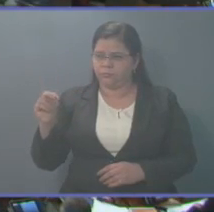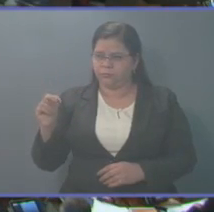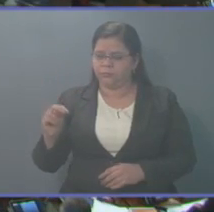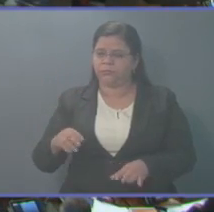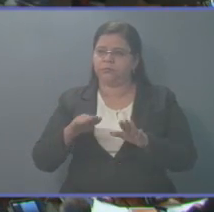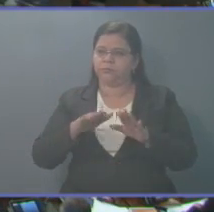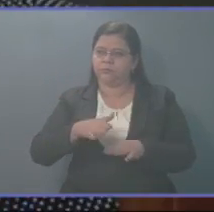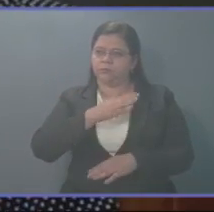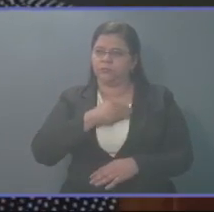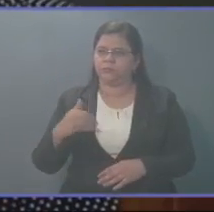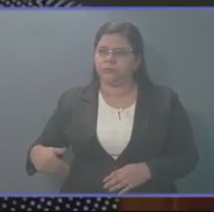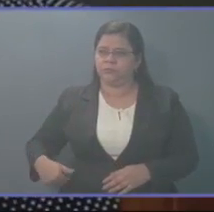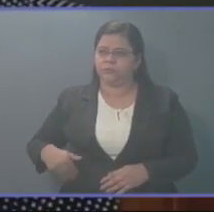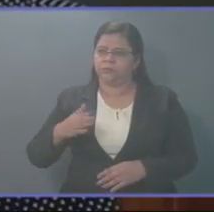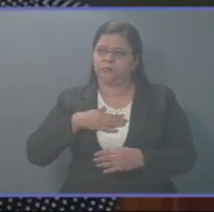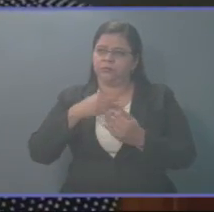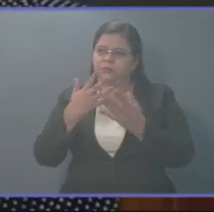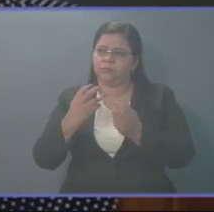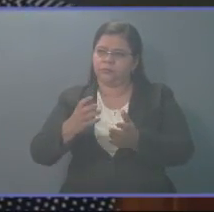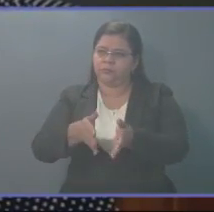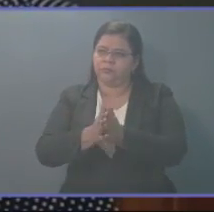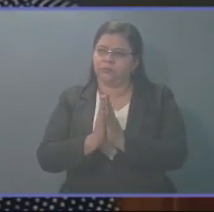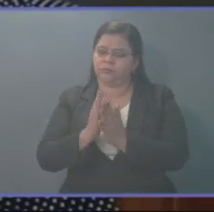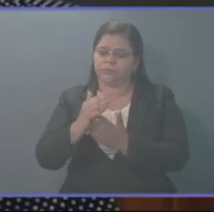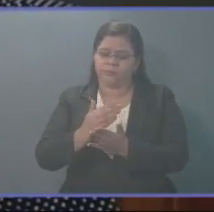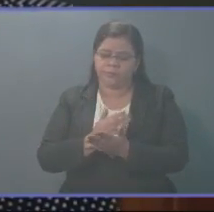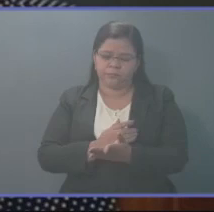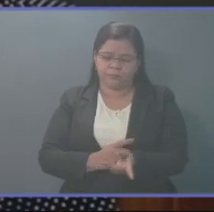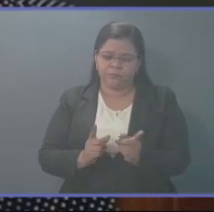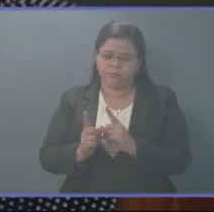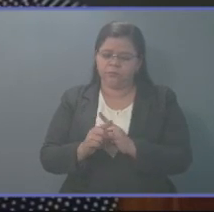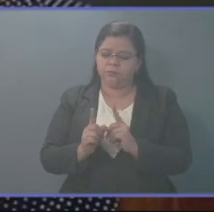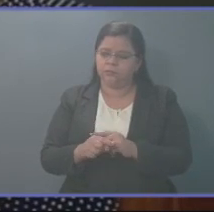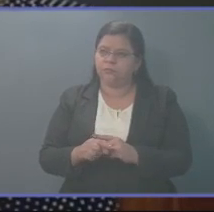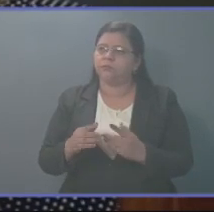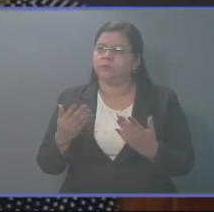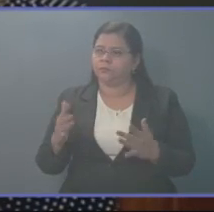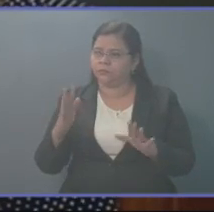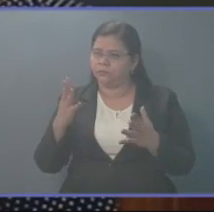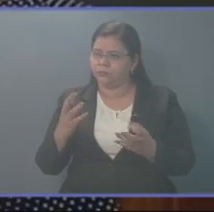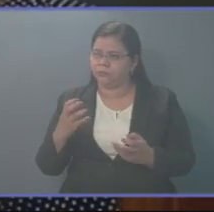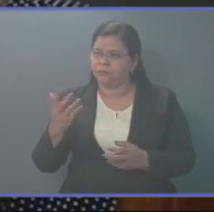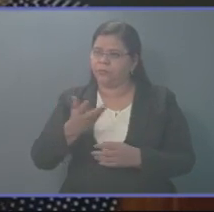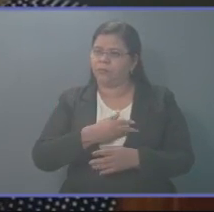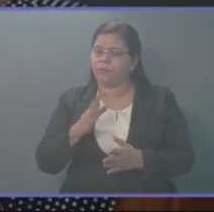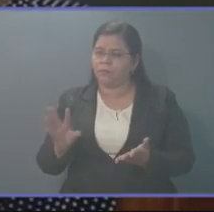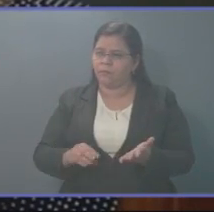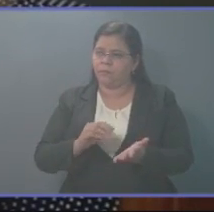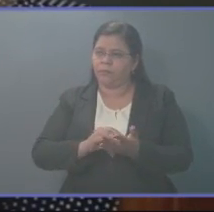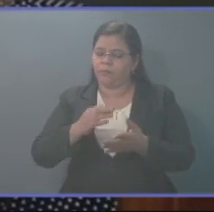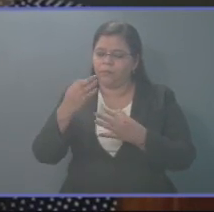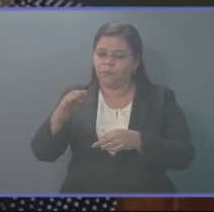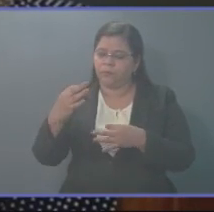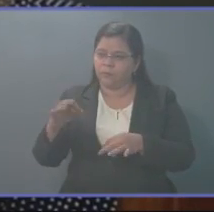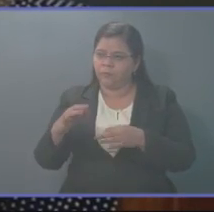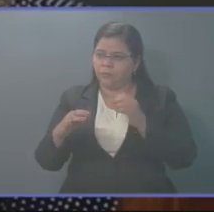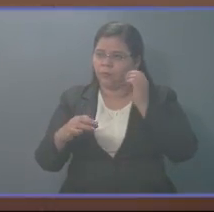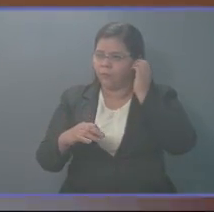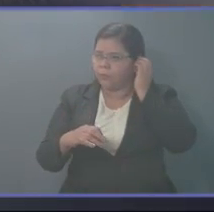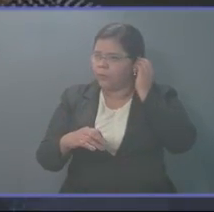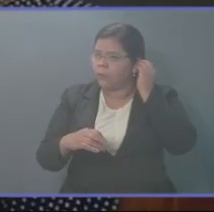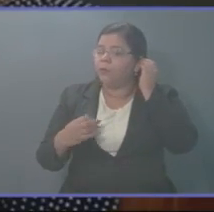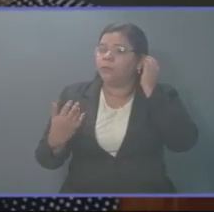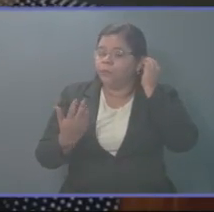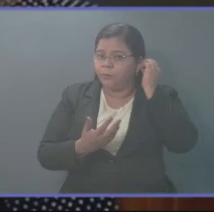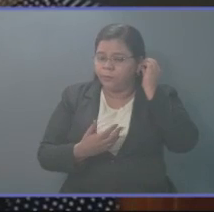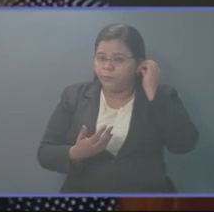Gracias, señor presidente, para solicitarle modificación a la agenda e incorporar una pieza de correspondencia